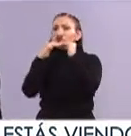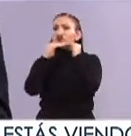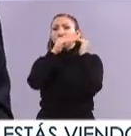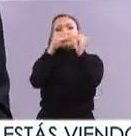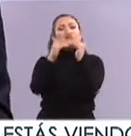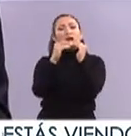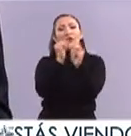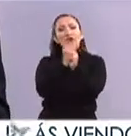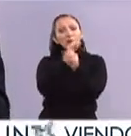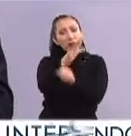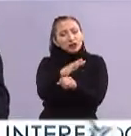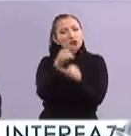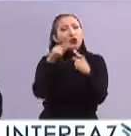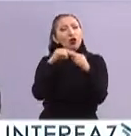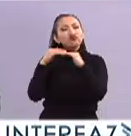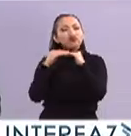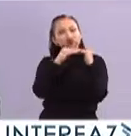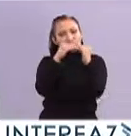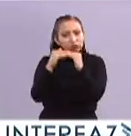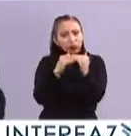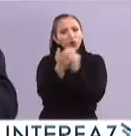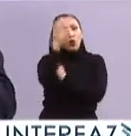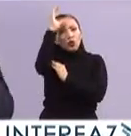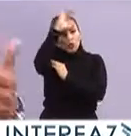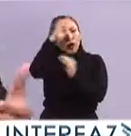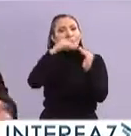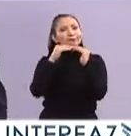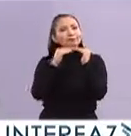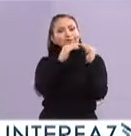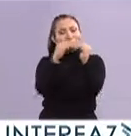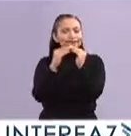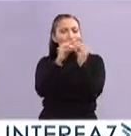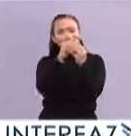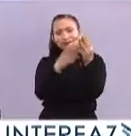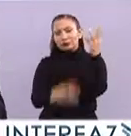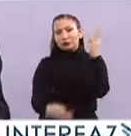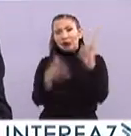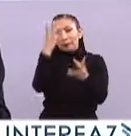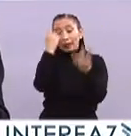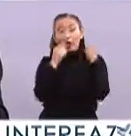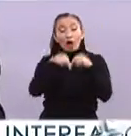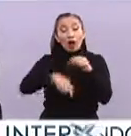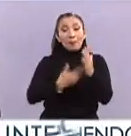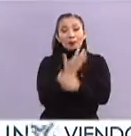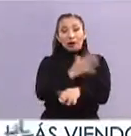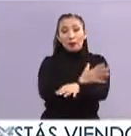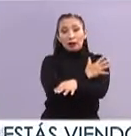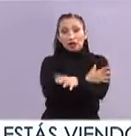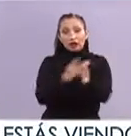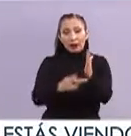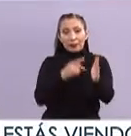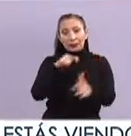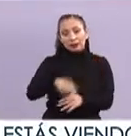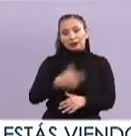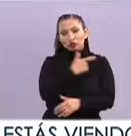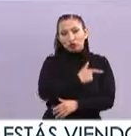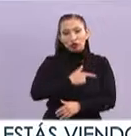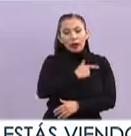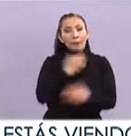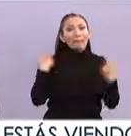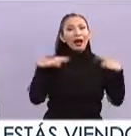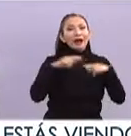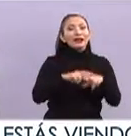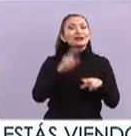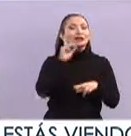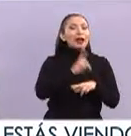la información, democratizar la cultura, democratizar, en fin, todo este aprendizaje. Esta mañana nos acompaña nuevamente, lo cual es un gusto, la